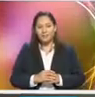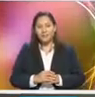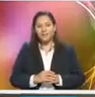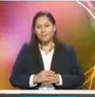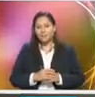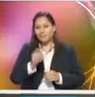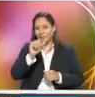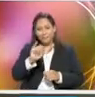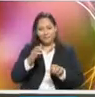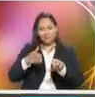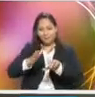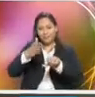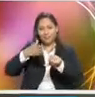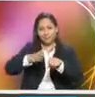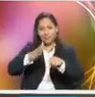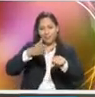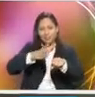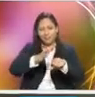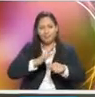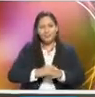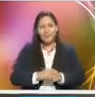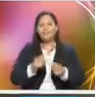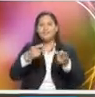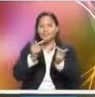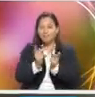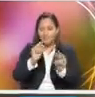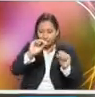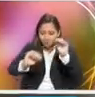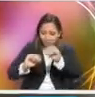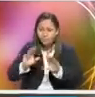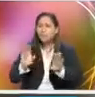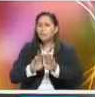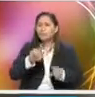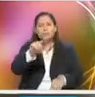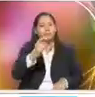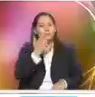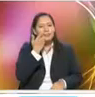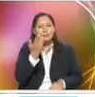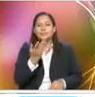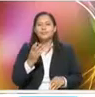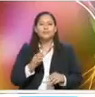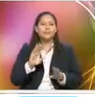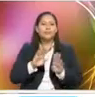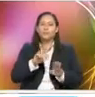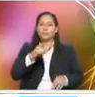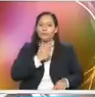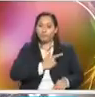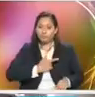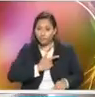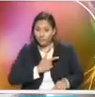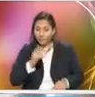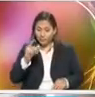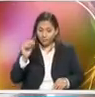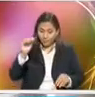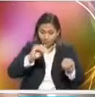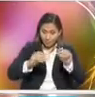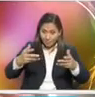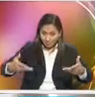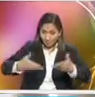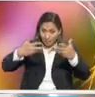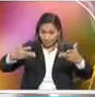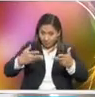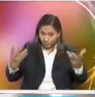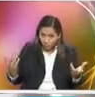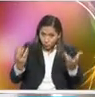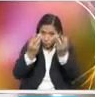las tiritas, ¿no? Esto lo vamos a acomodar en el plato. Como ustedes quieran, como ustedes prefieran, puede ser... O lo mezclamos en la ensalada, lo mezclamos